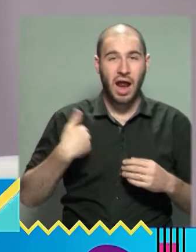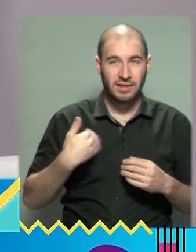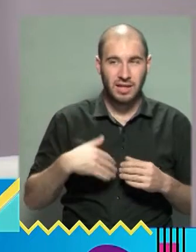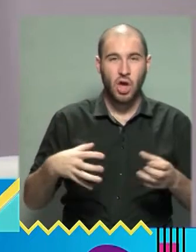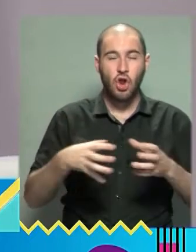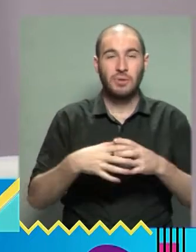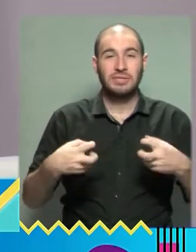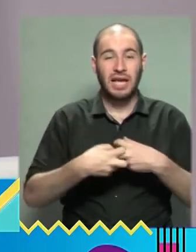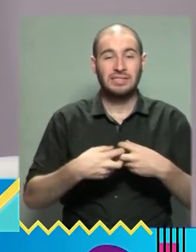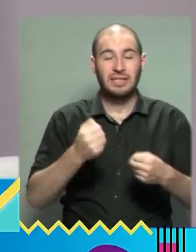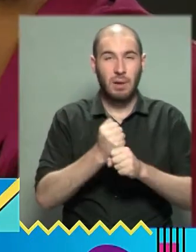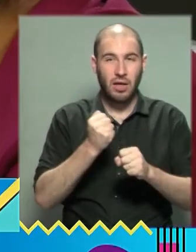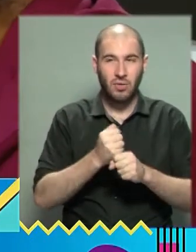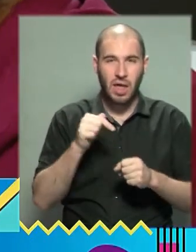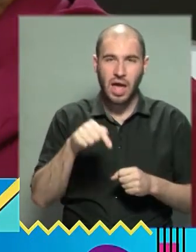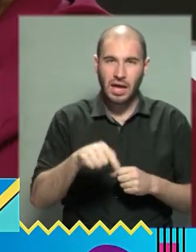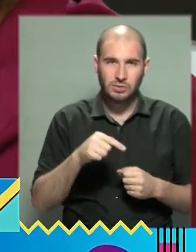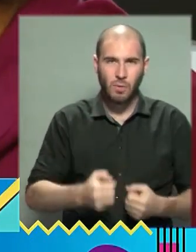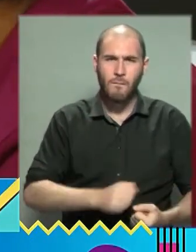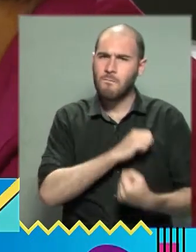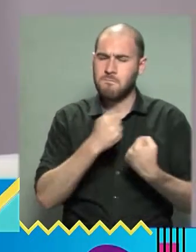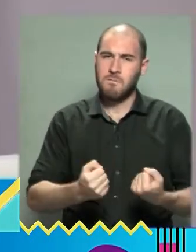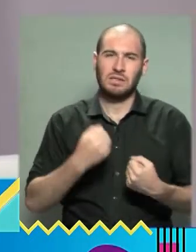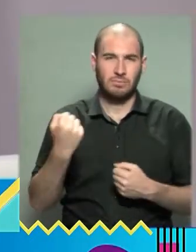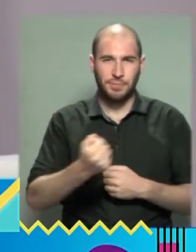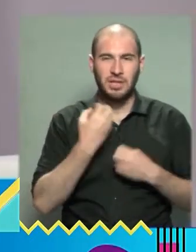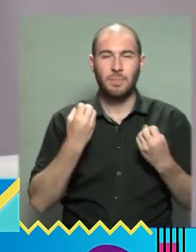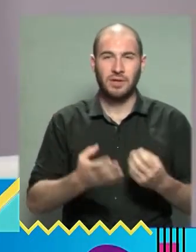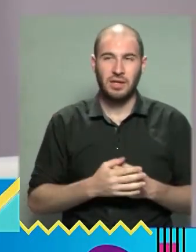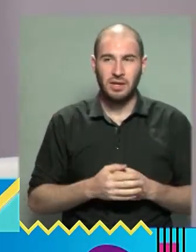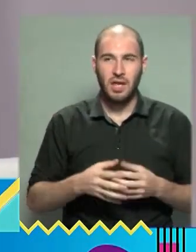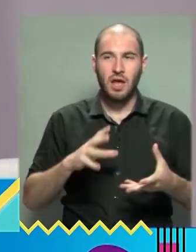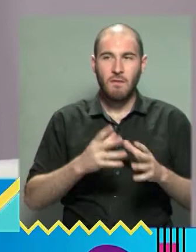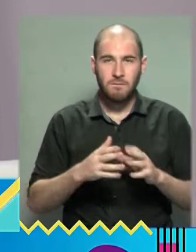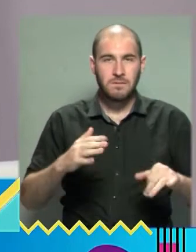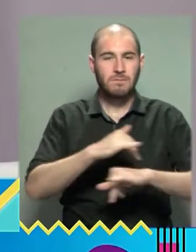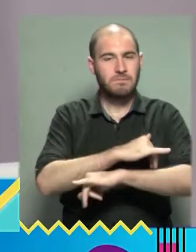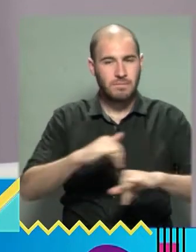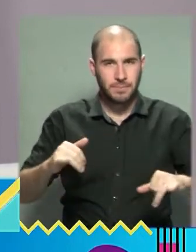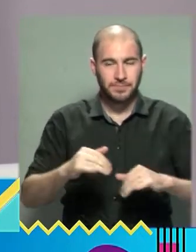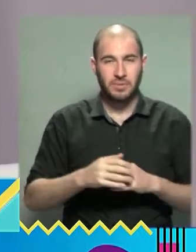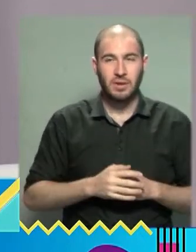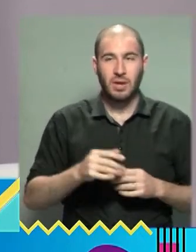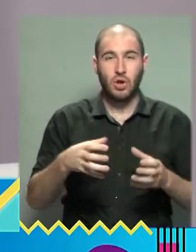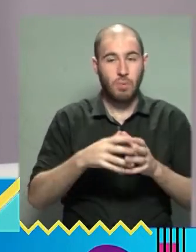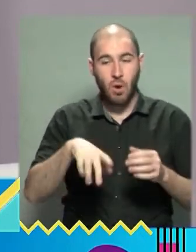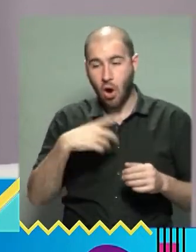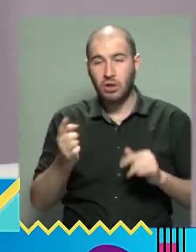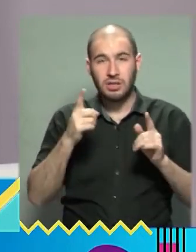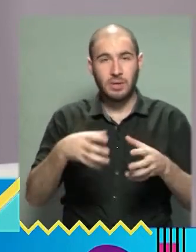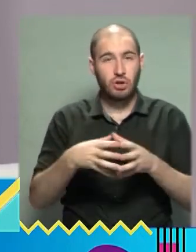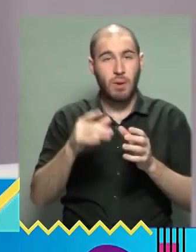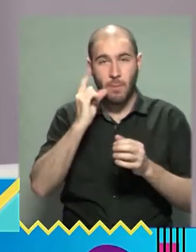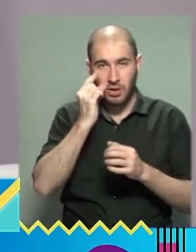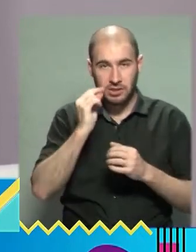organización sindical de los trabajadores tiene un peso importantísimo, porque han sido los canales de transmisión, junto con otras organizaciones como los partidos